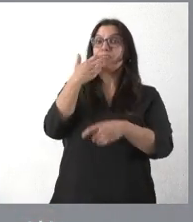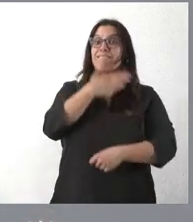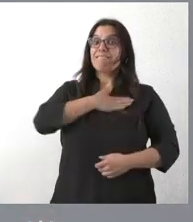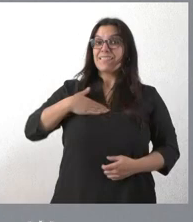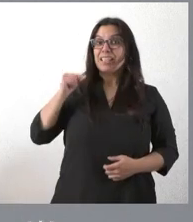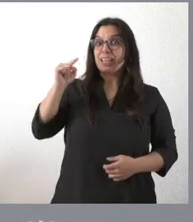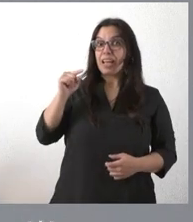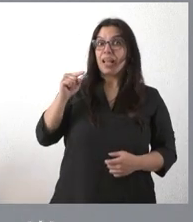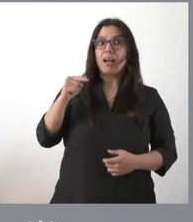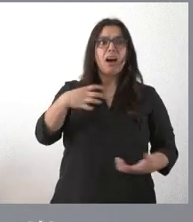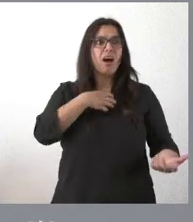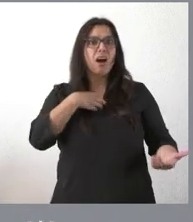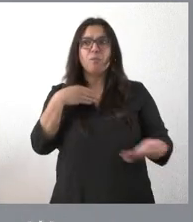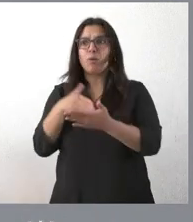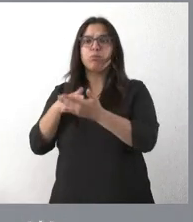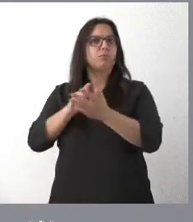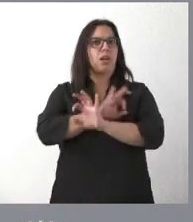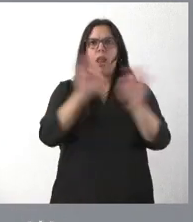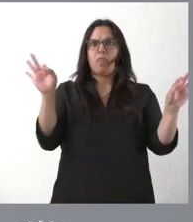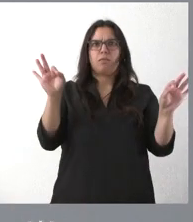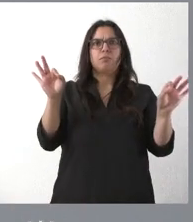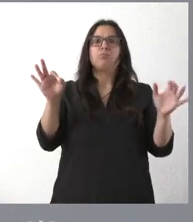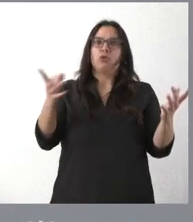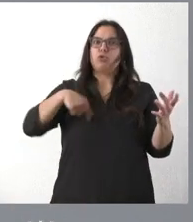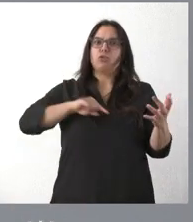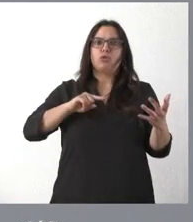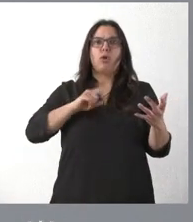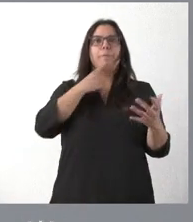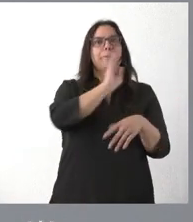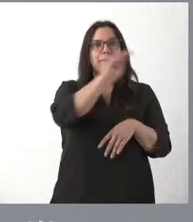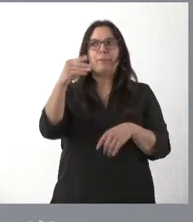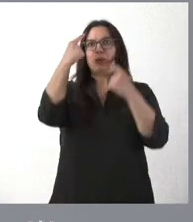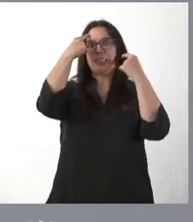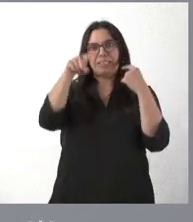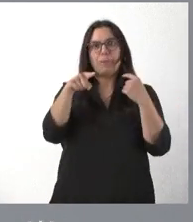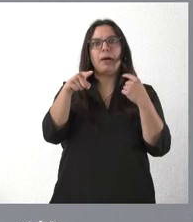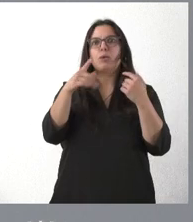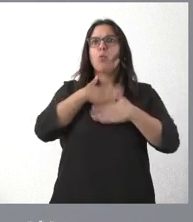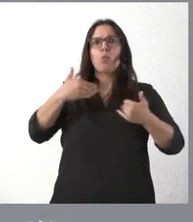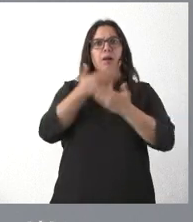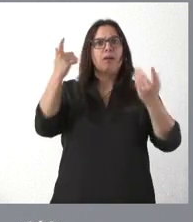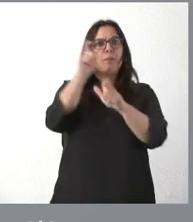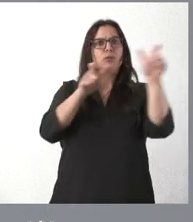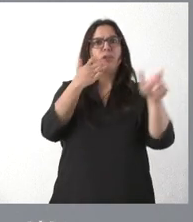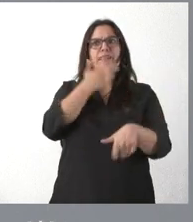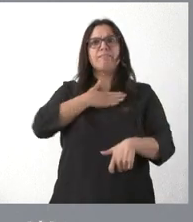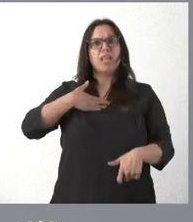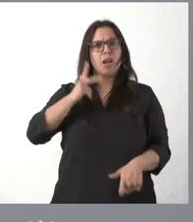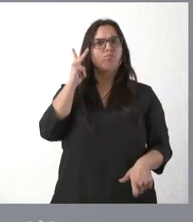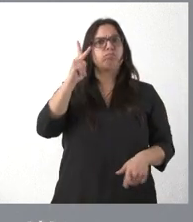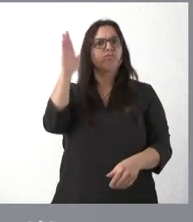ese ejercerlo se quede sin hacerlo y por tanto desde aquí sí que hacemos ese llamamiento que cualquier persona que desee ejercer su derecho